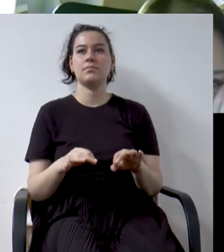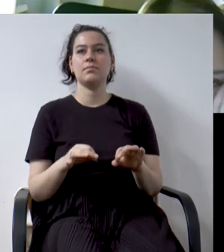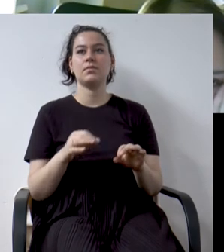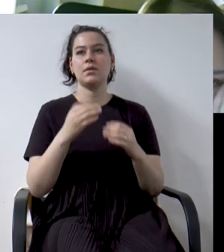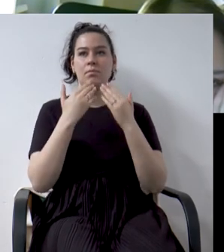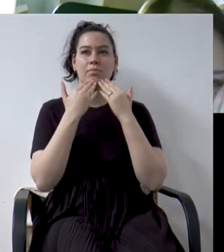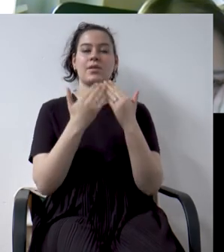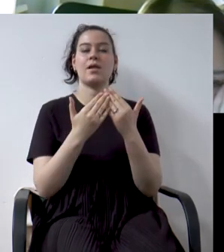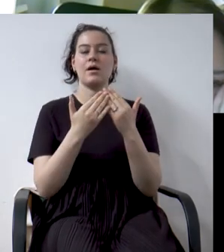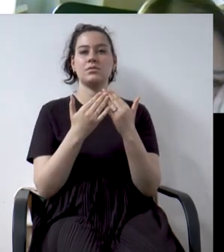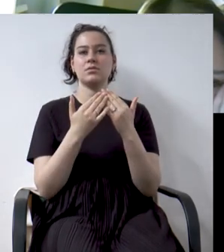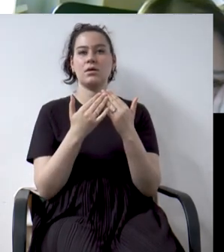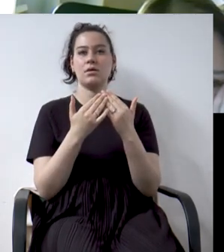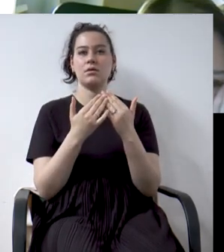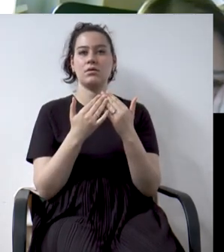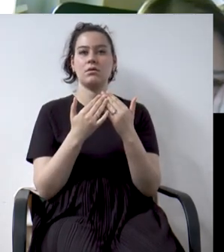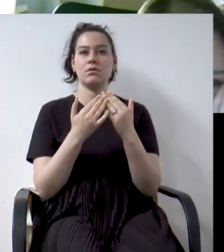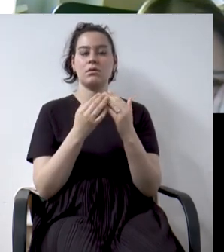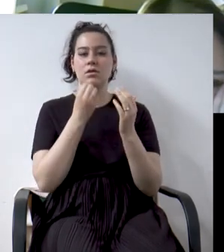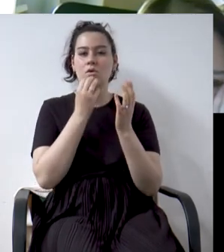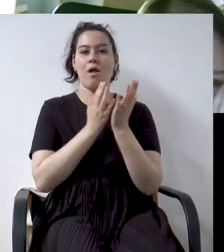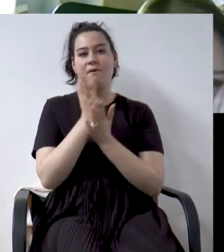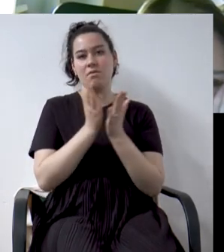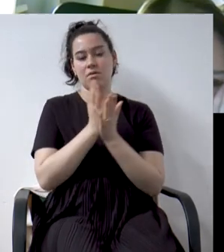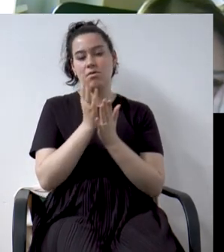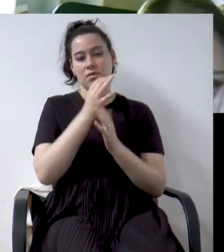muchas gracias a los oradores y las oradoras.